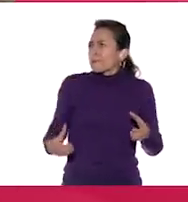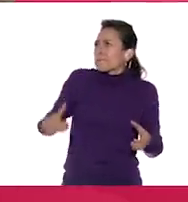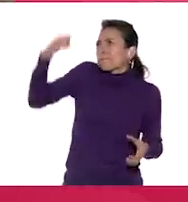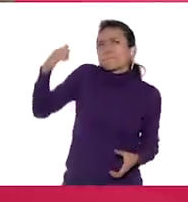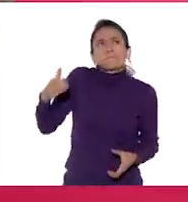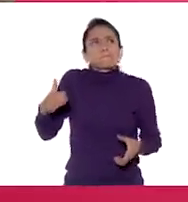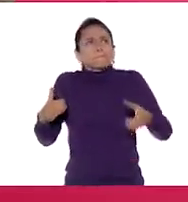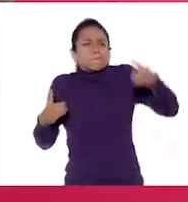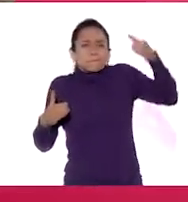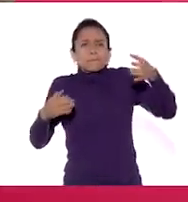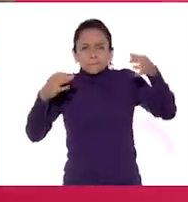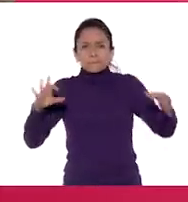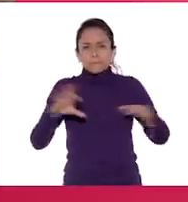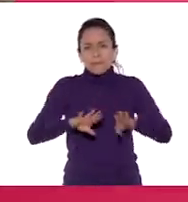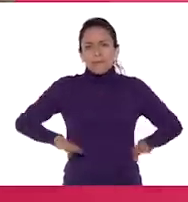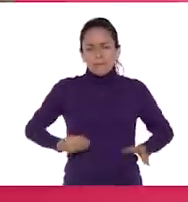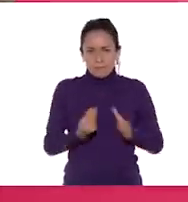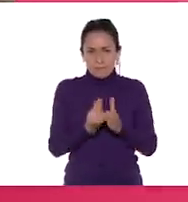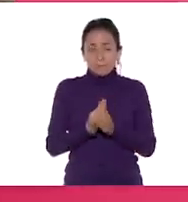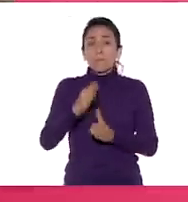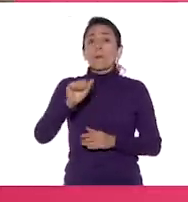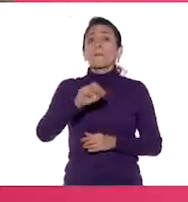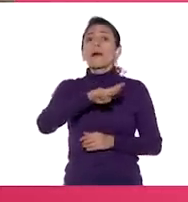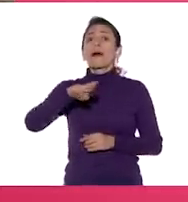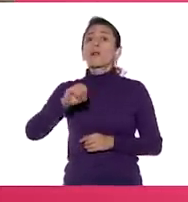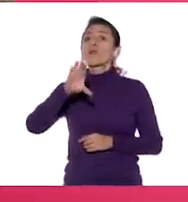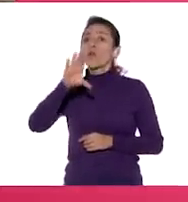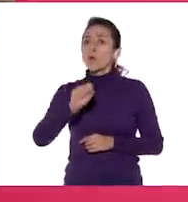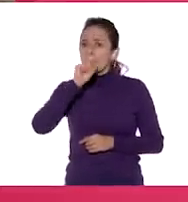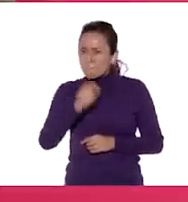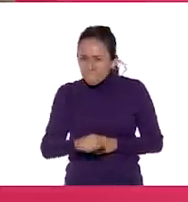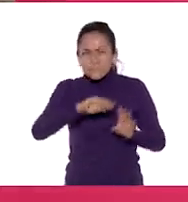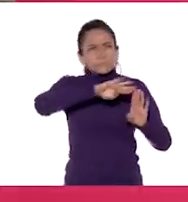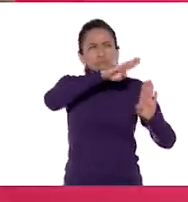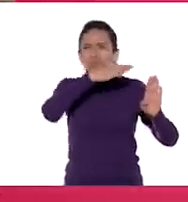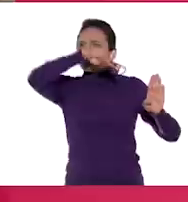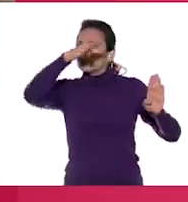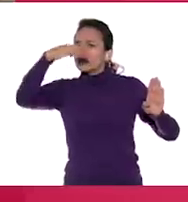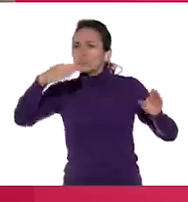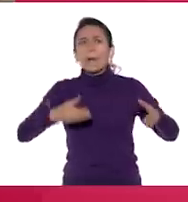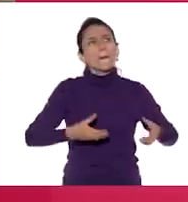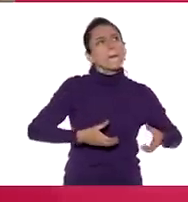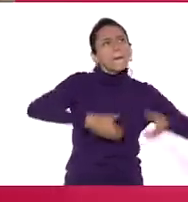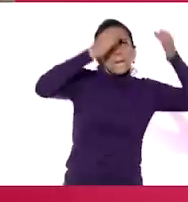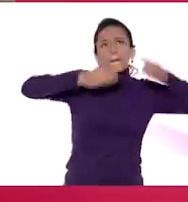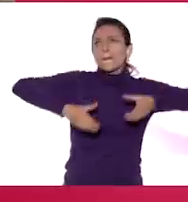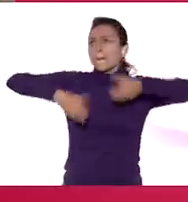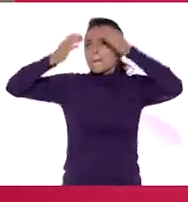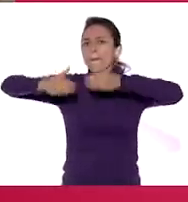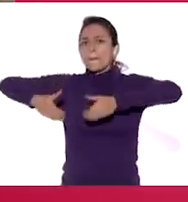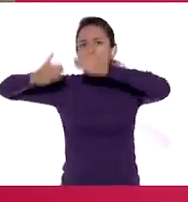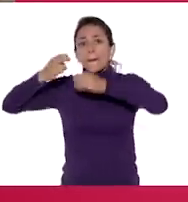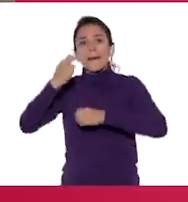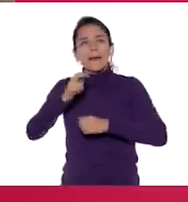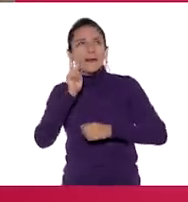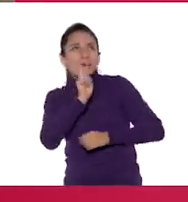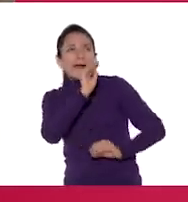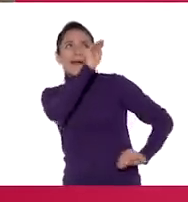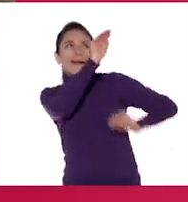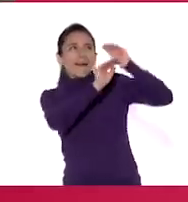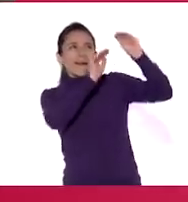salomónicas barrocas y estípites cuadrados formados por diversas secciones de columnas apiladas que adornan la catedral.